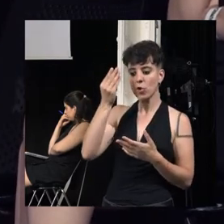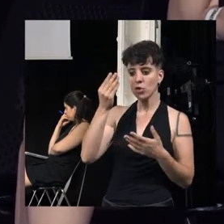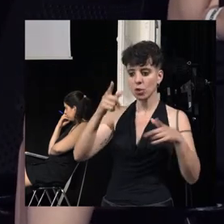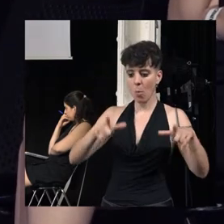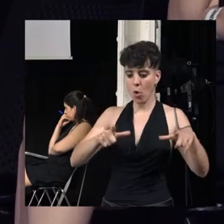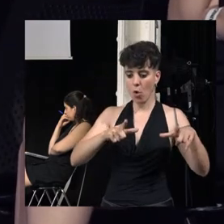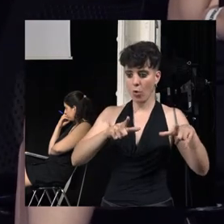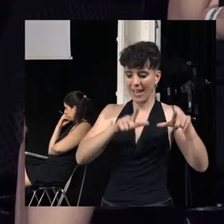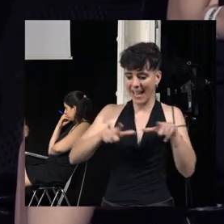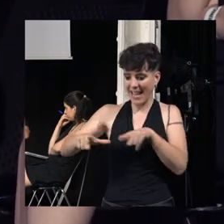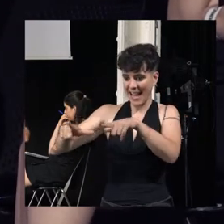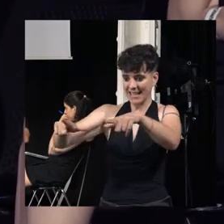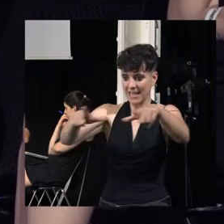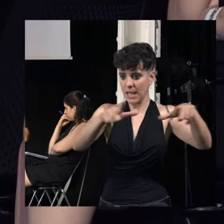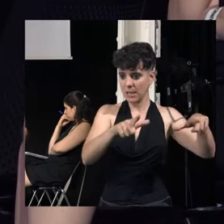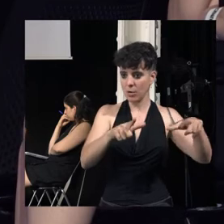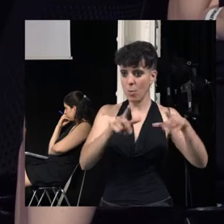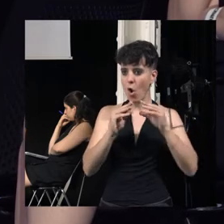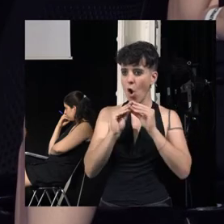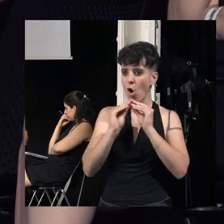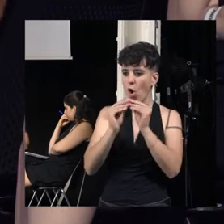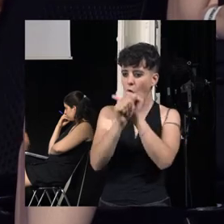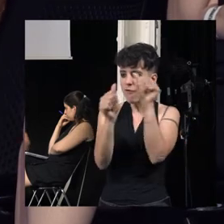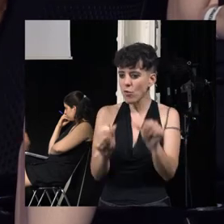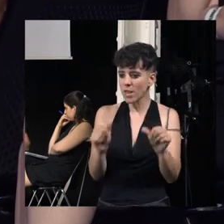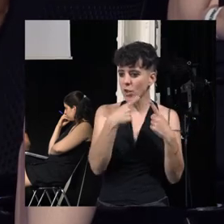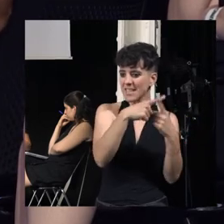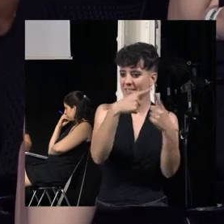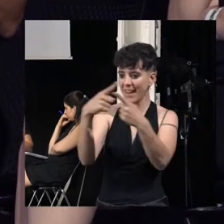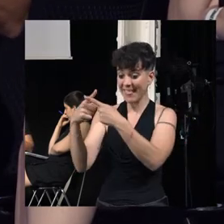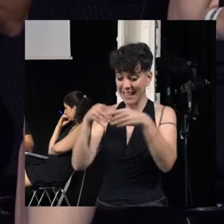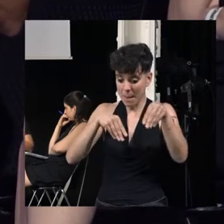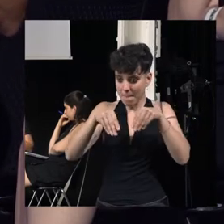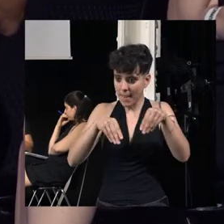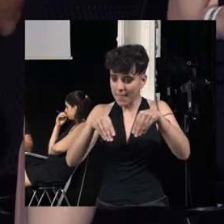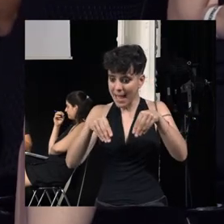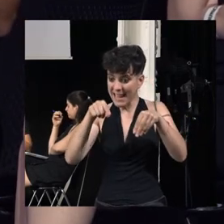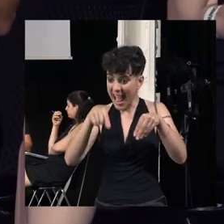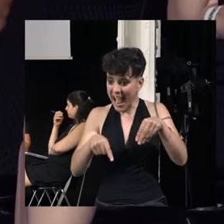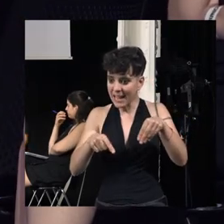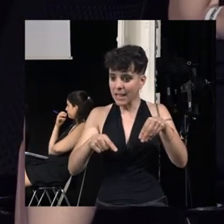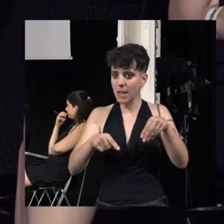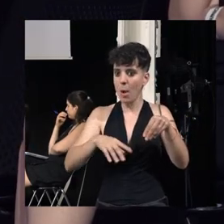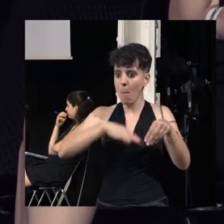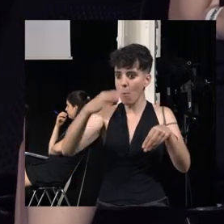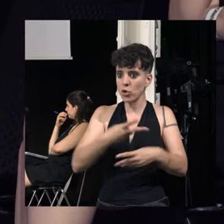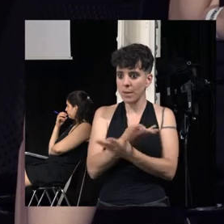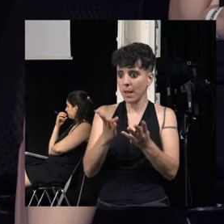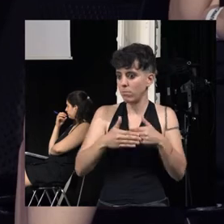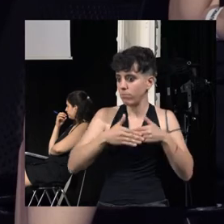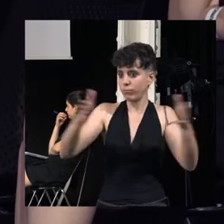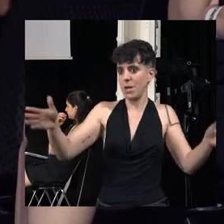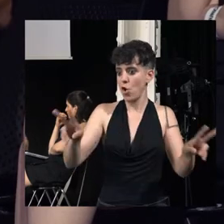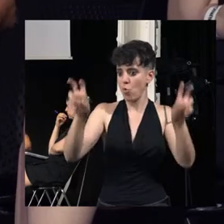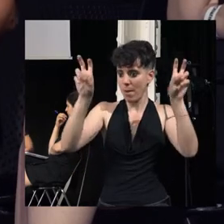casillas, en diferentes configuraciones de las piezas, ahí se nos abren otras posibilidades, otras